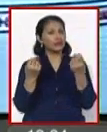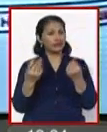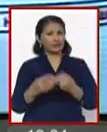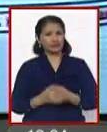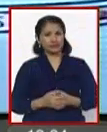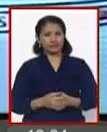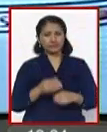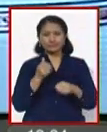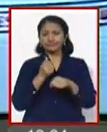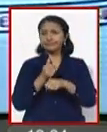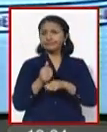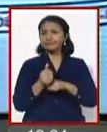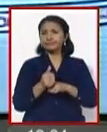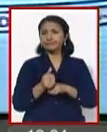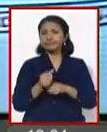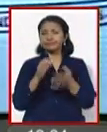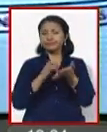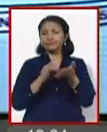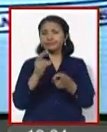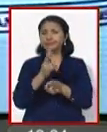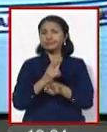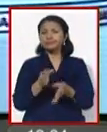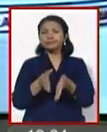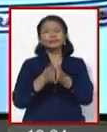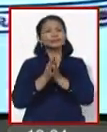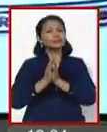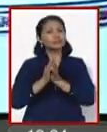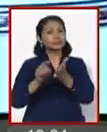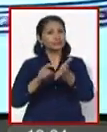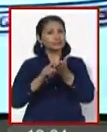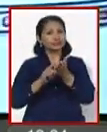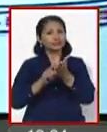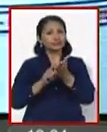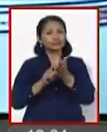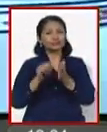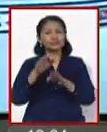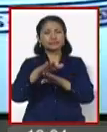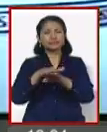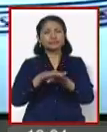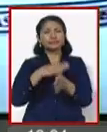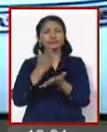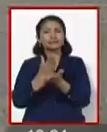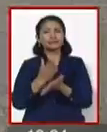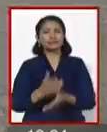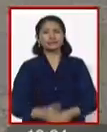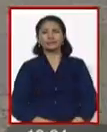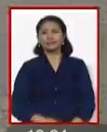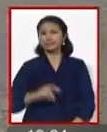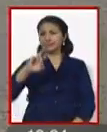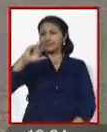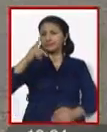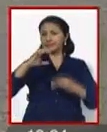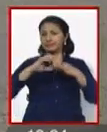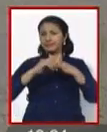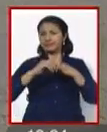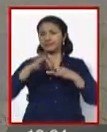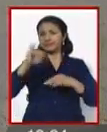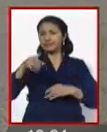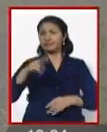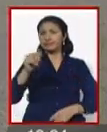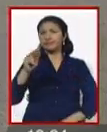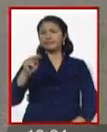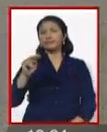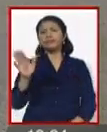dan a raíz de la imprudencia y ellos exigen también rompemuelles. Tercer anillo, avenida Juan